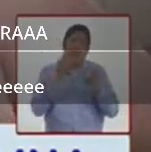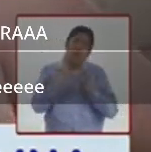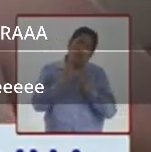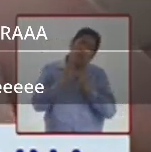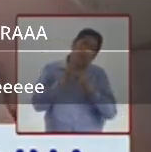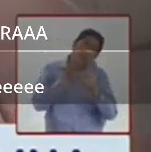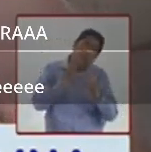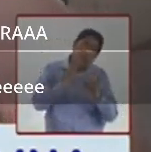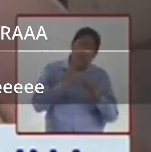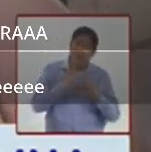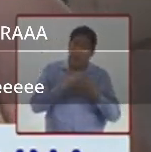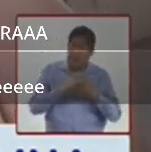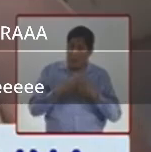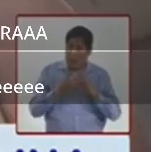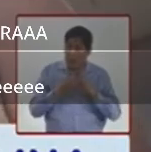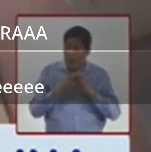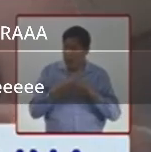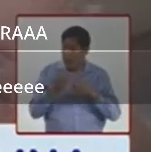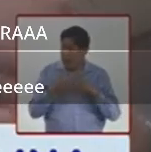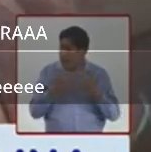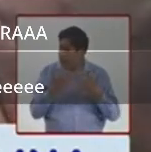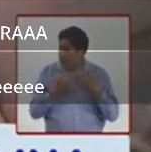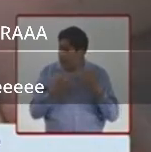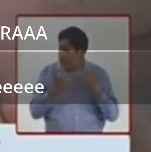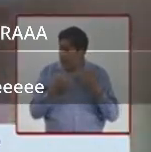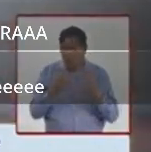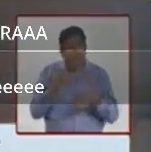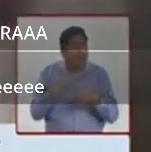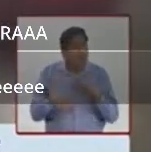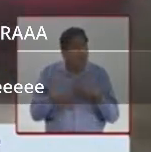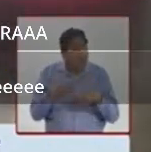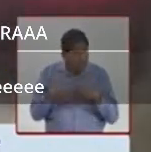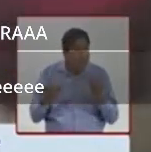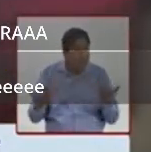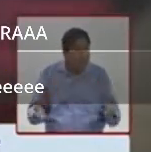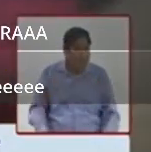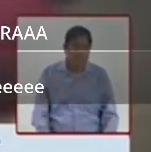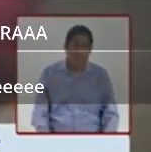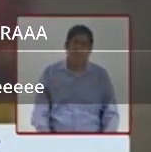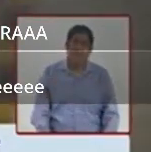sus experiencias y contar sus problemas, ¿no?